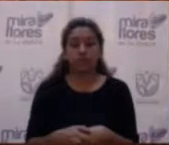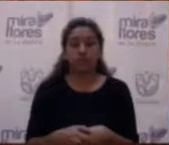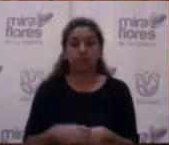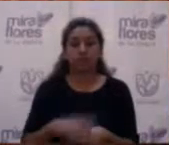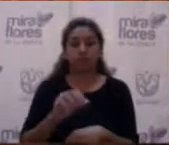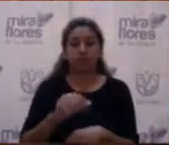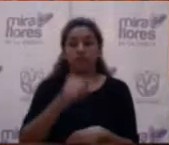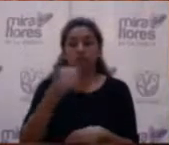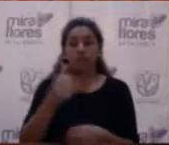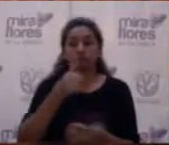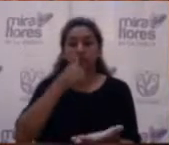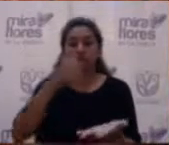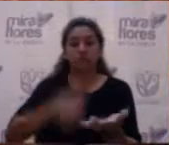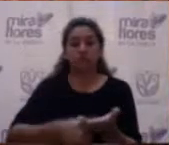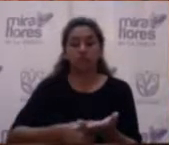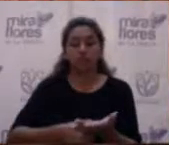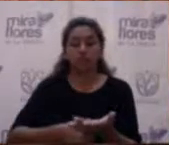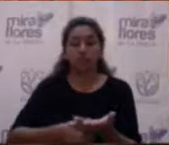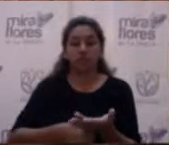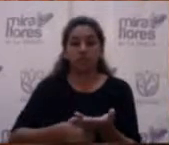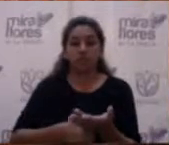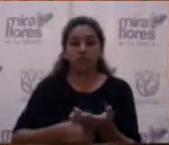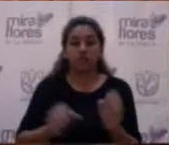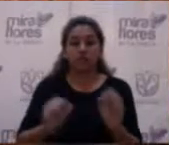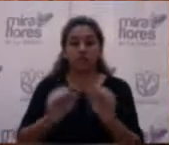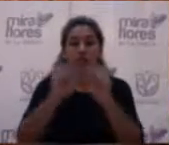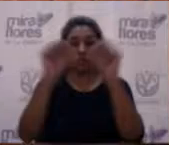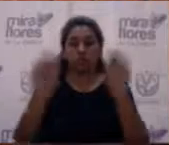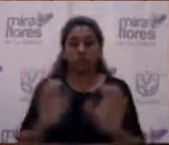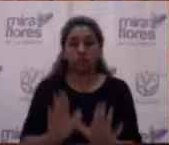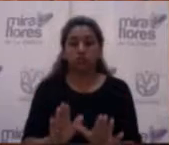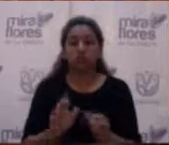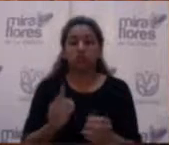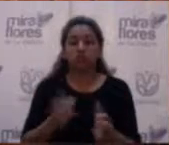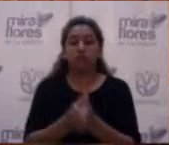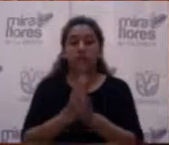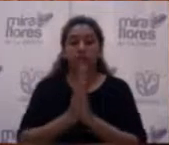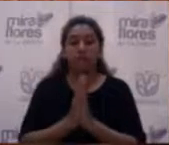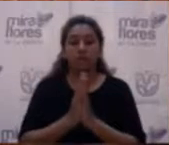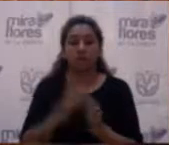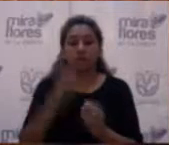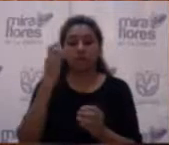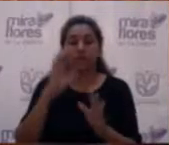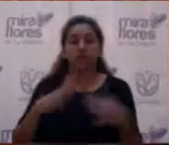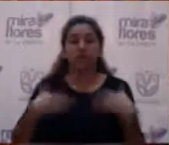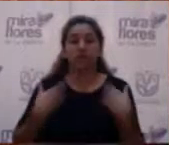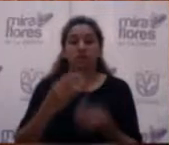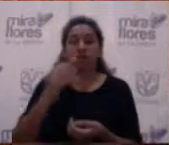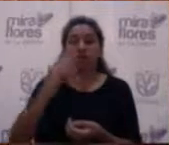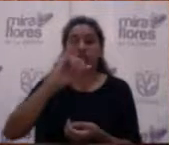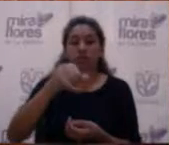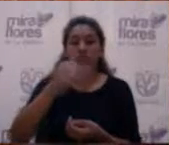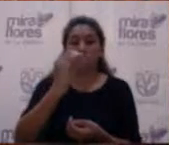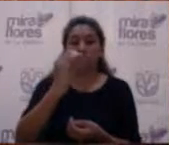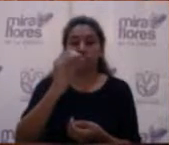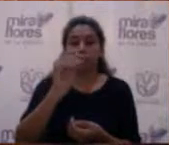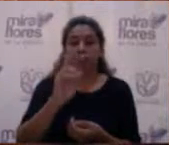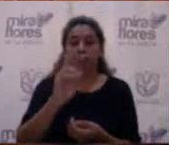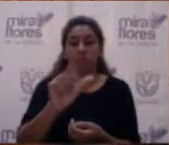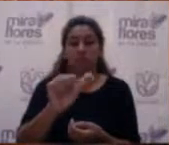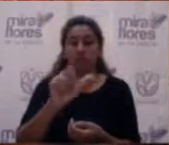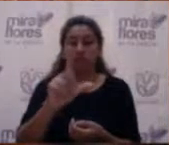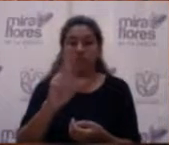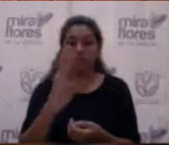La otra carta es una solicitud remitida por el regidor Jorge de Albertis González del Riego,